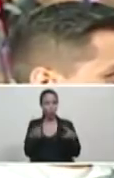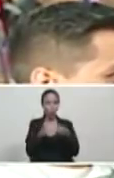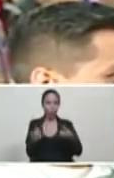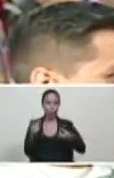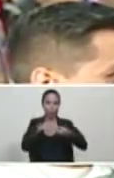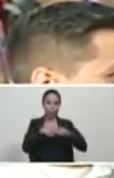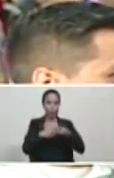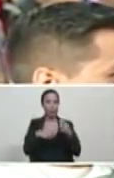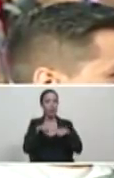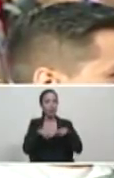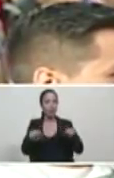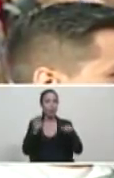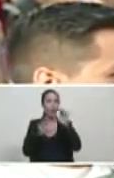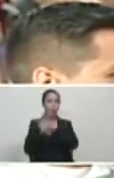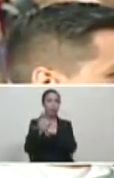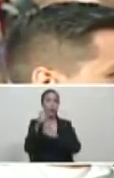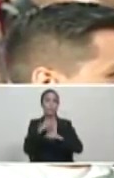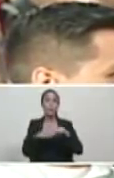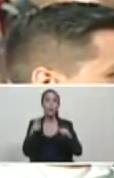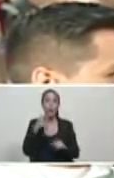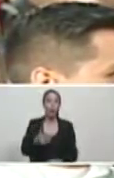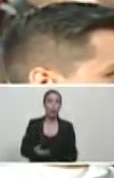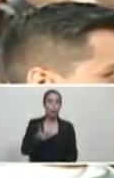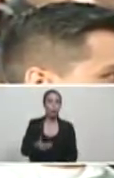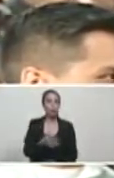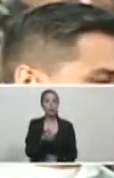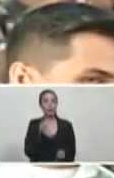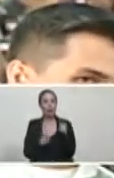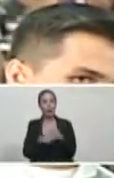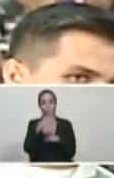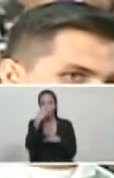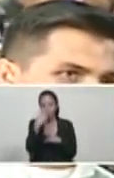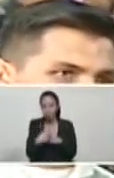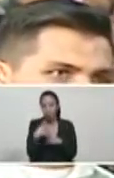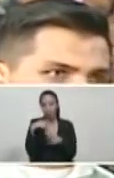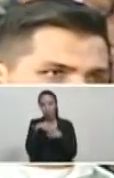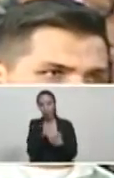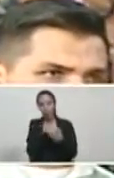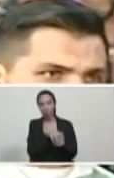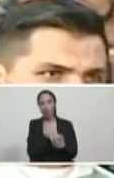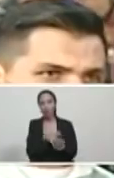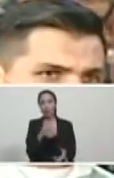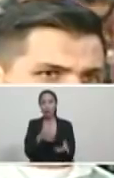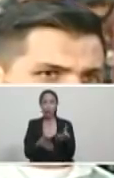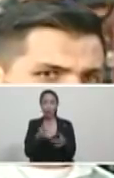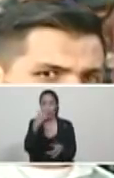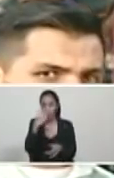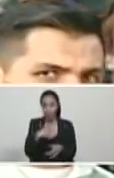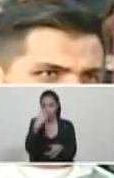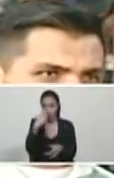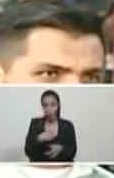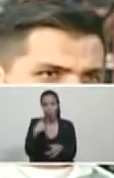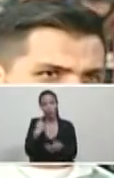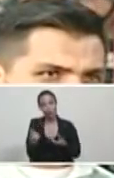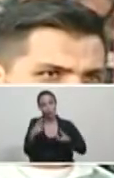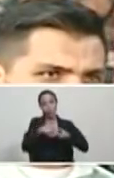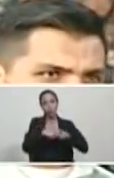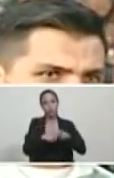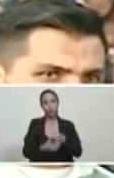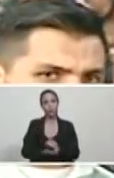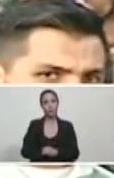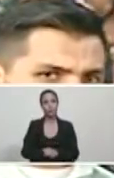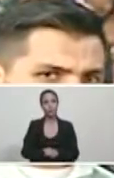pero nuestra prioridad son los más vulnerables, los que están en riesgo y en la antesala de conflicto con la